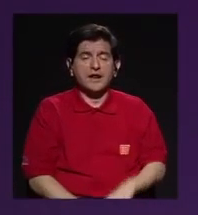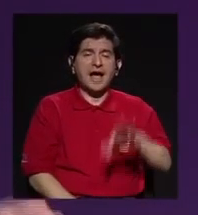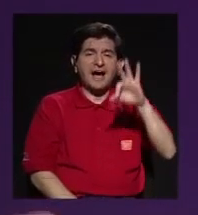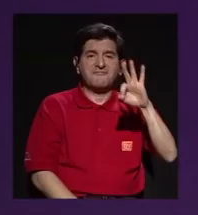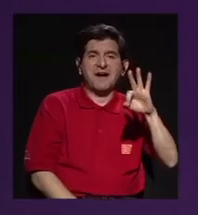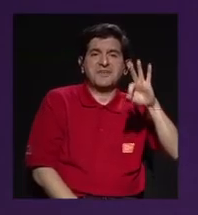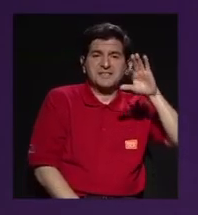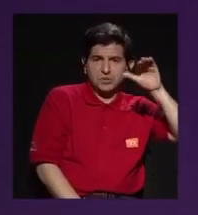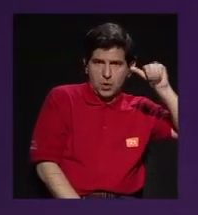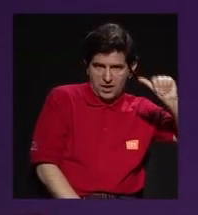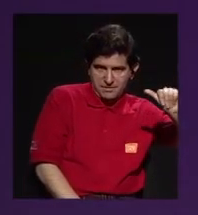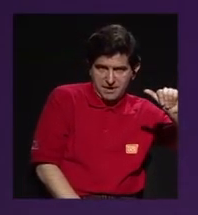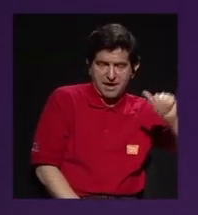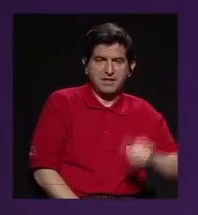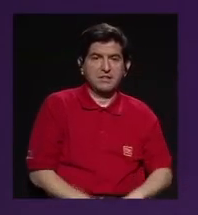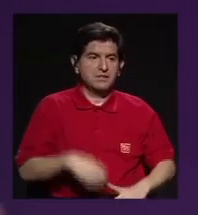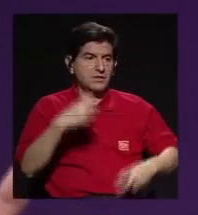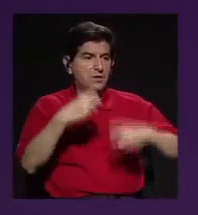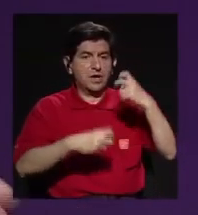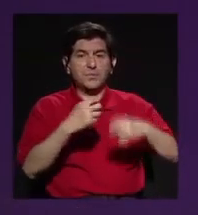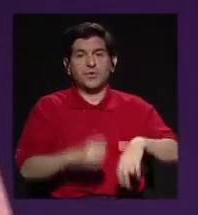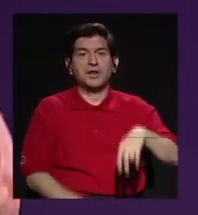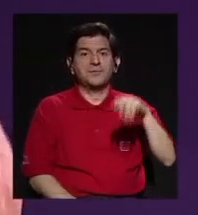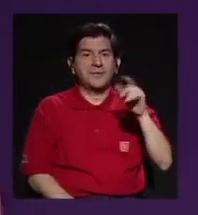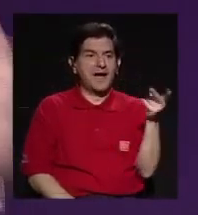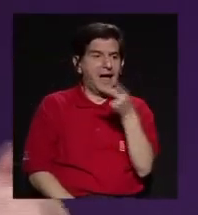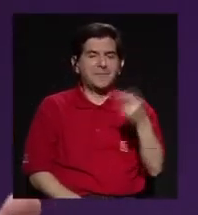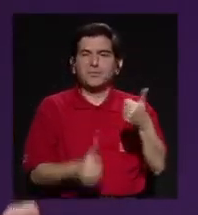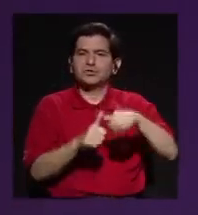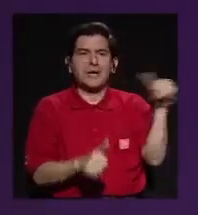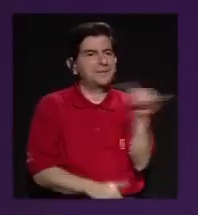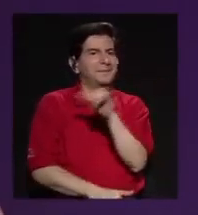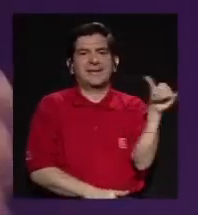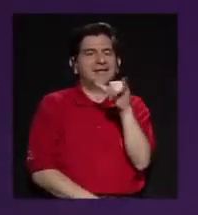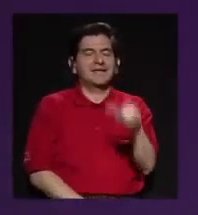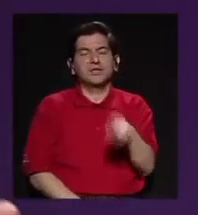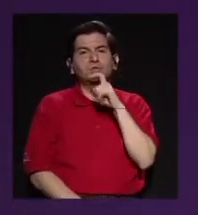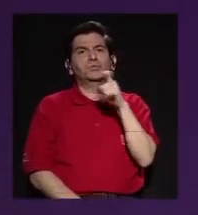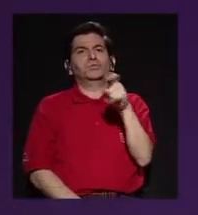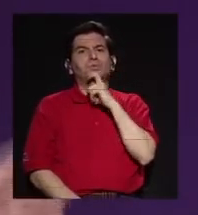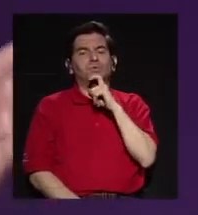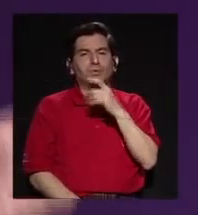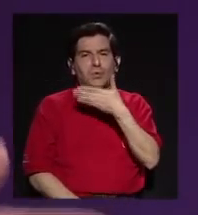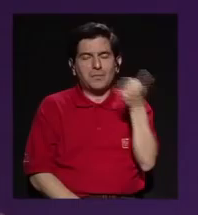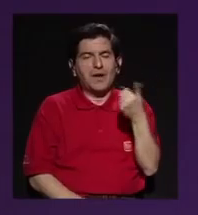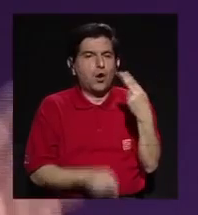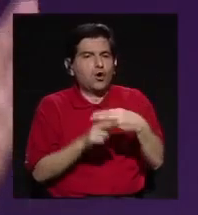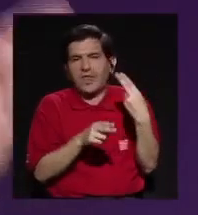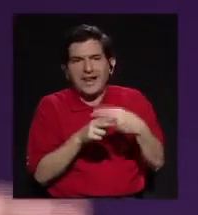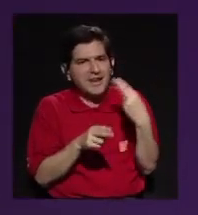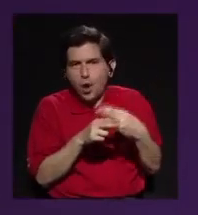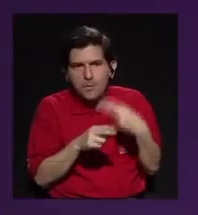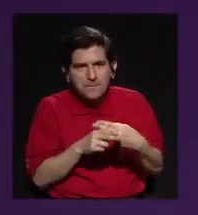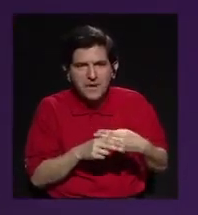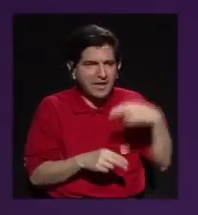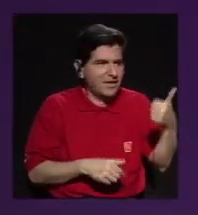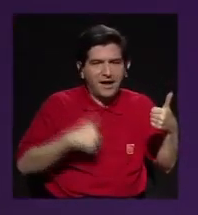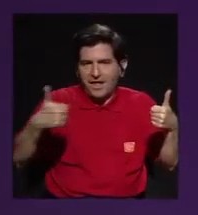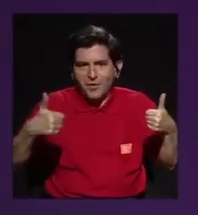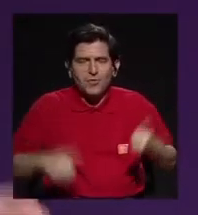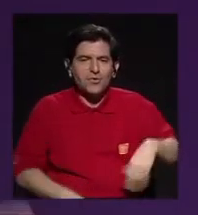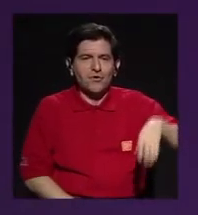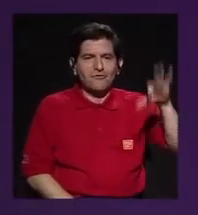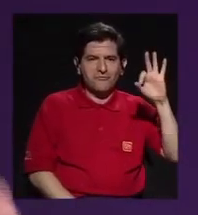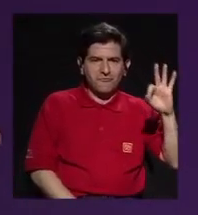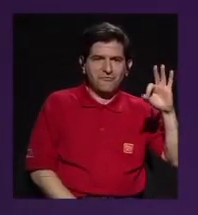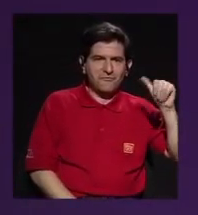a Fabricio Alvarado. El problema de que sean dos Alvarados va a ser serio en esta campaña, ¿verdad? Por eso hay que mejor hablar como de los nombres. De Fabricio,